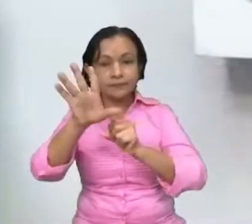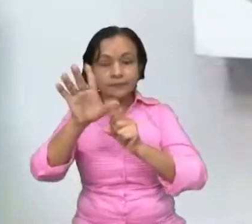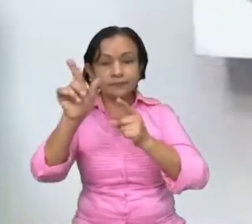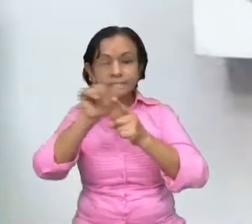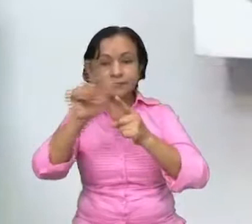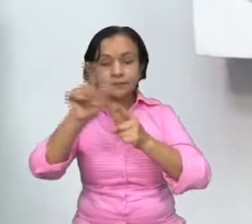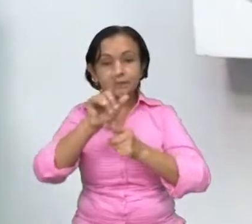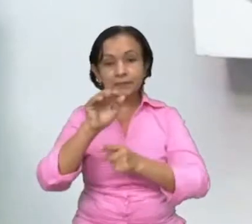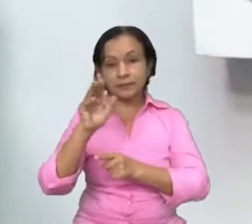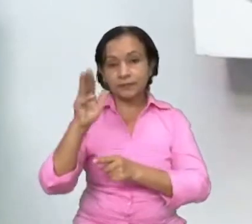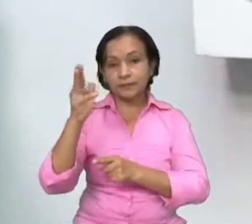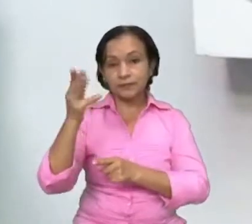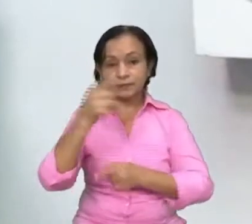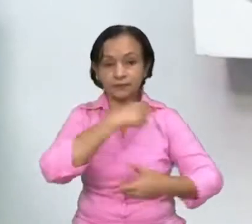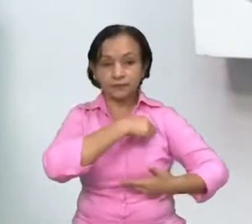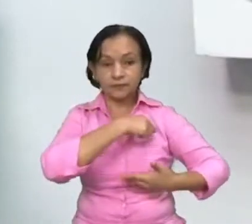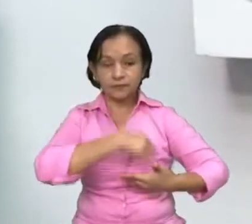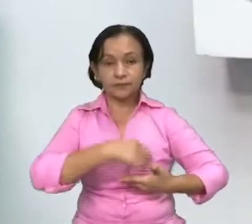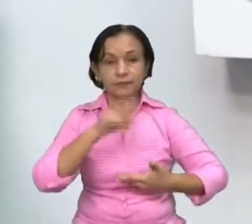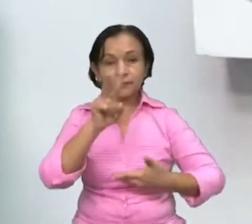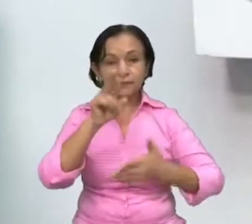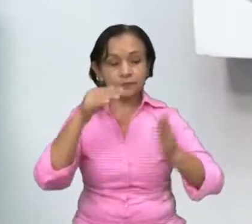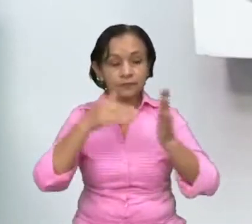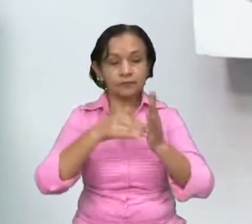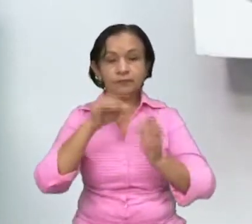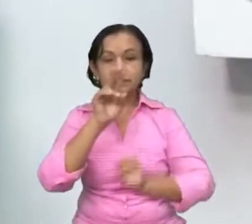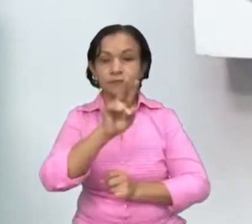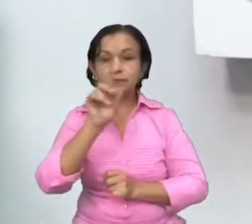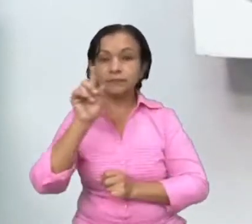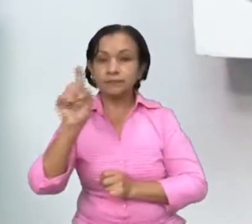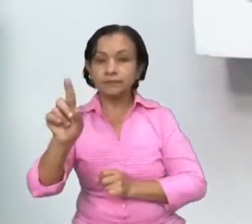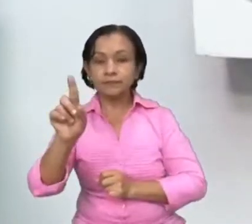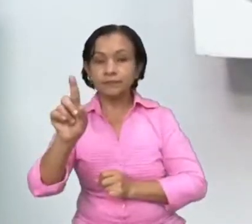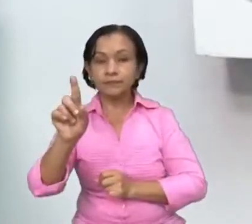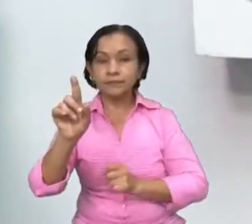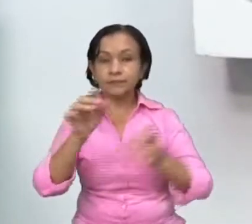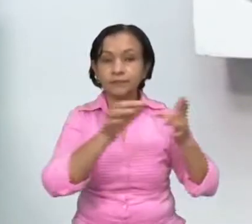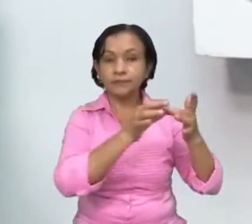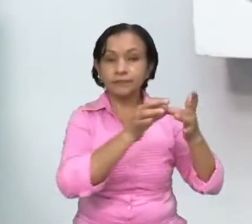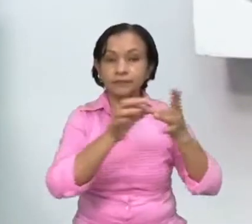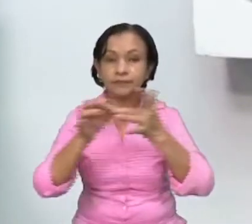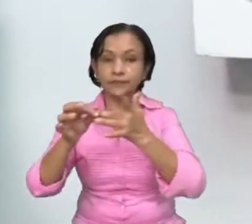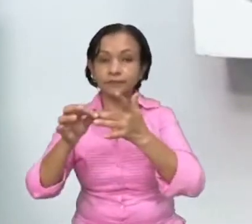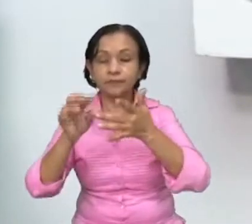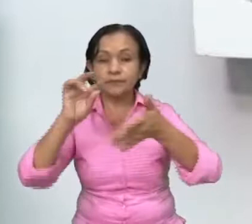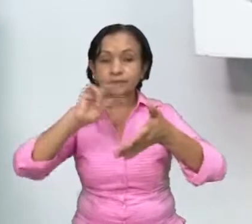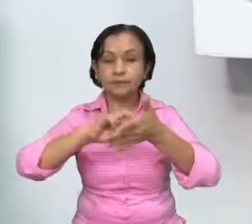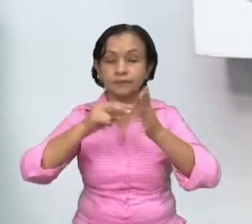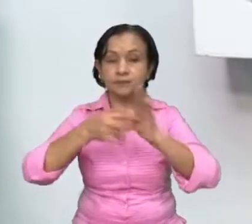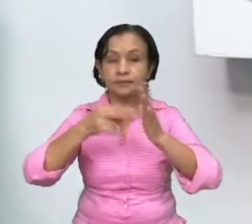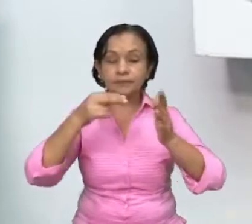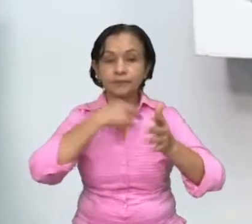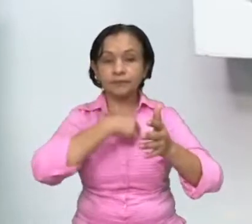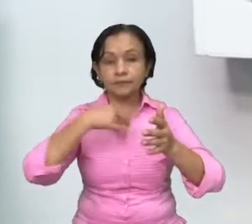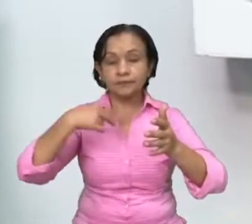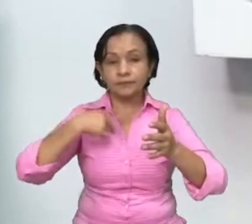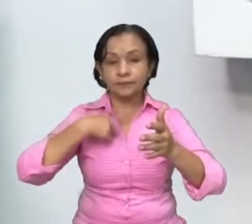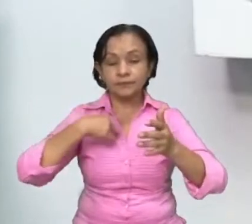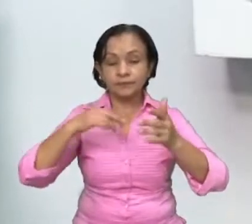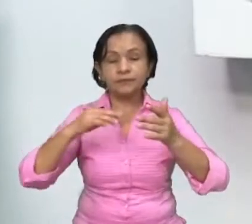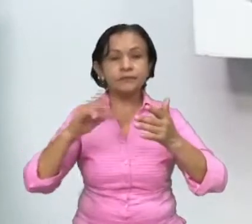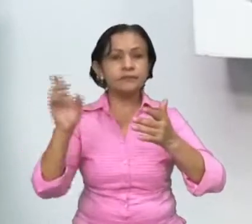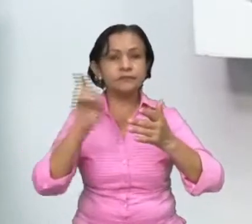meses, el 9 de marzo del año 2021, y es una especialidad que consiste en realizar